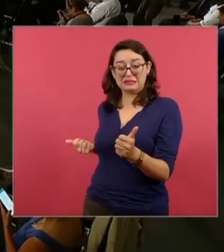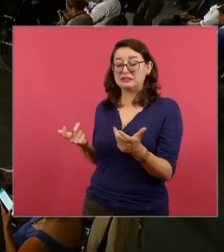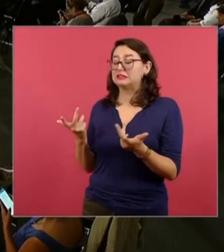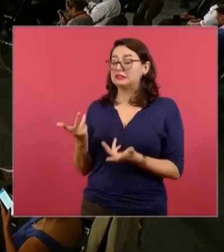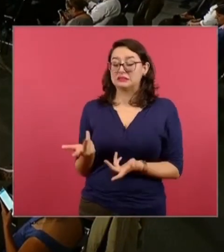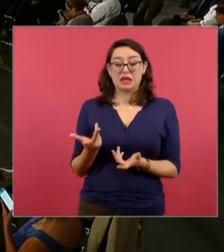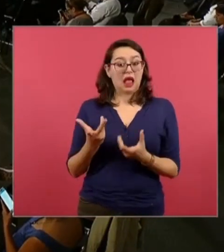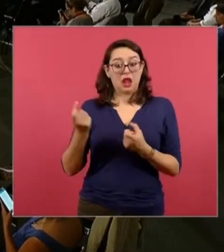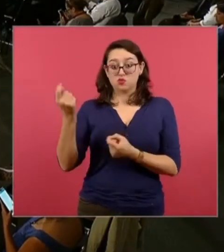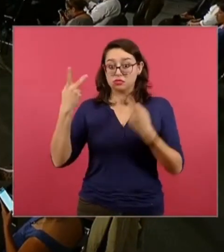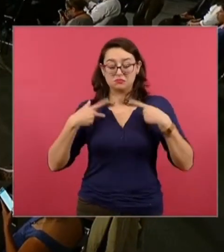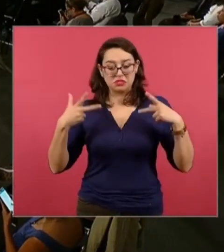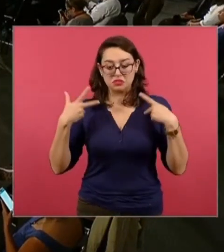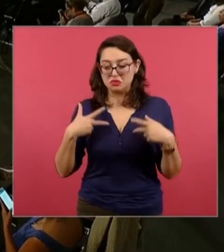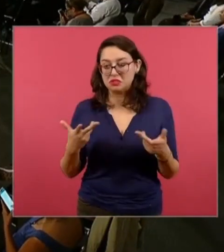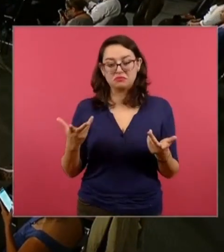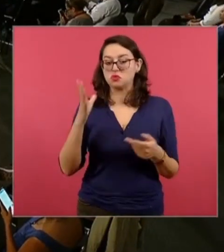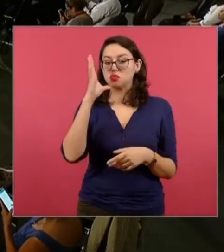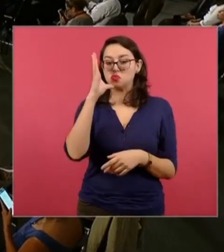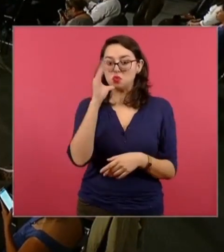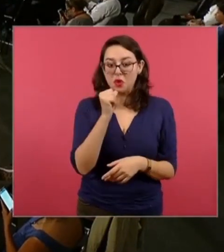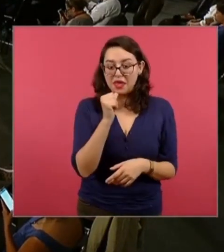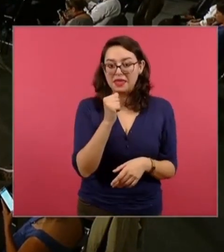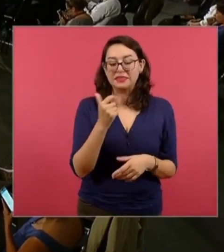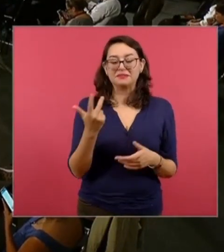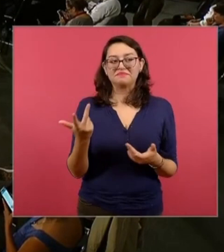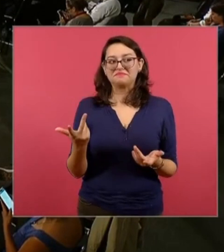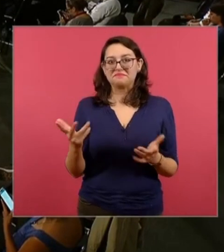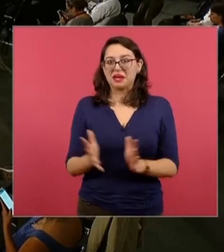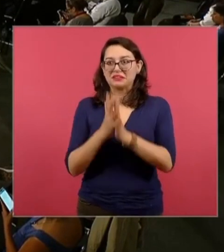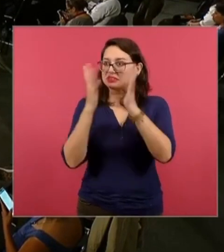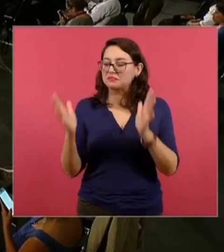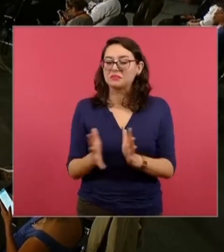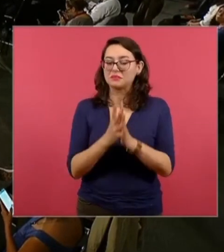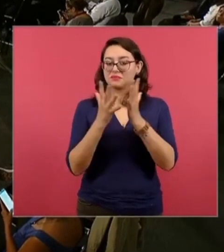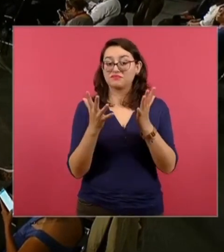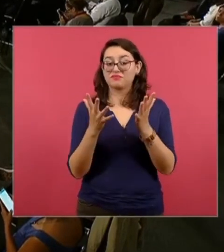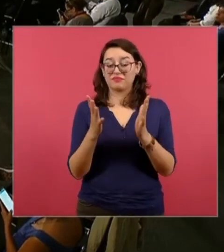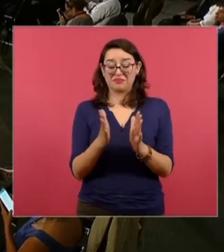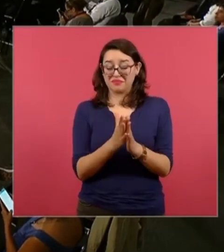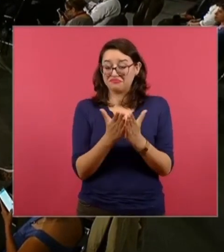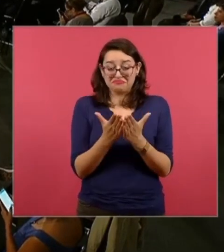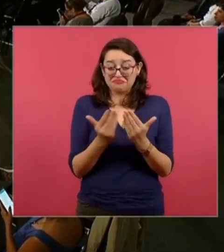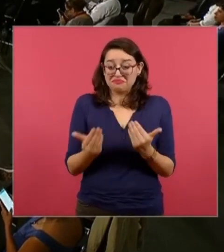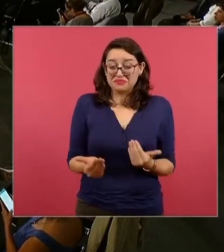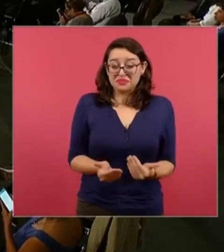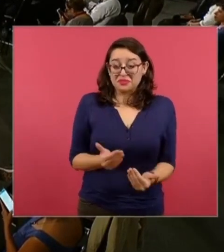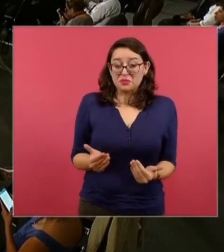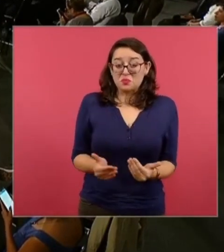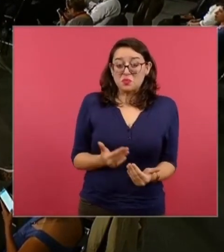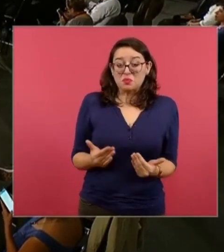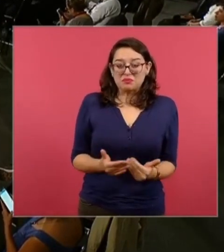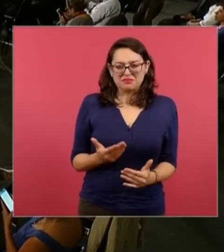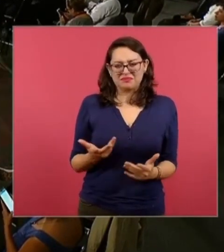convocatorias, digamos que fracasaran. Llegaran pocos libros, lo cuenta Torres Bodet en sus memorias. También era injusto Torres Bodet porque